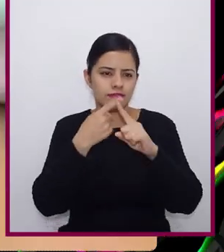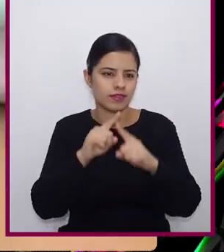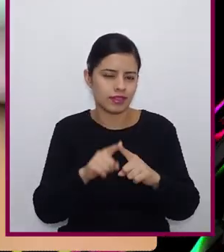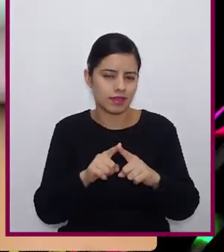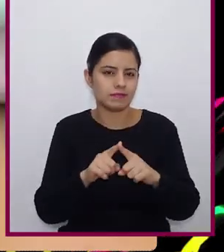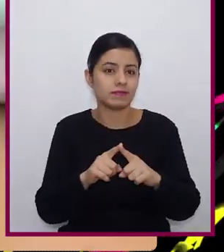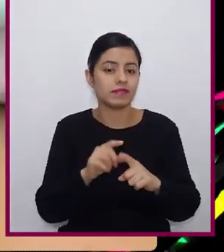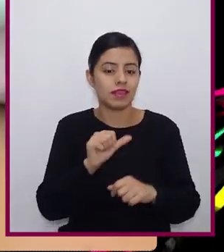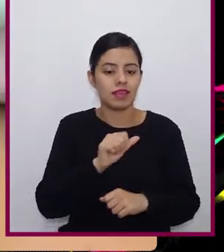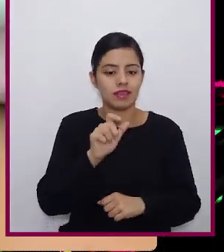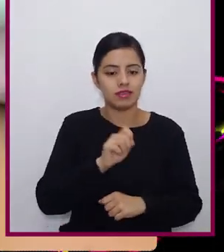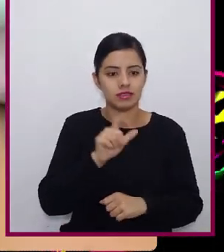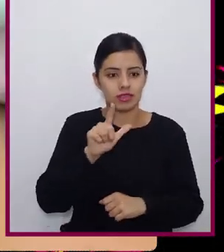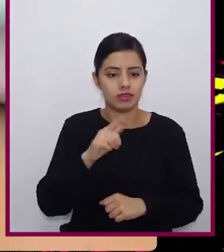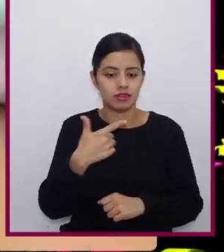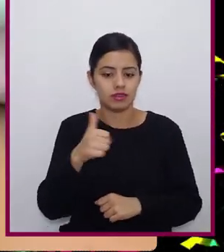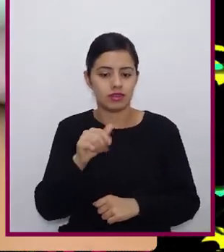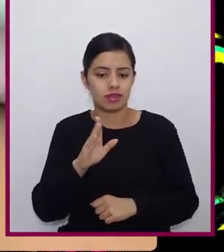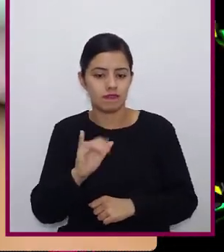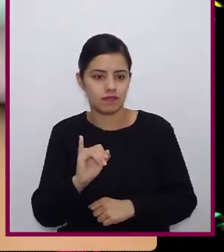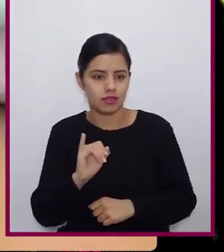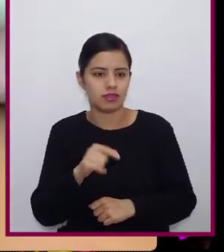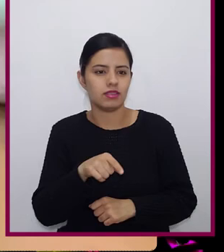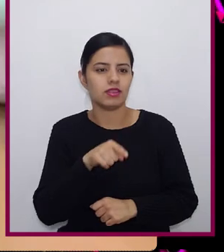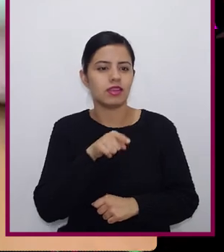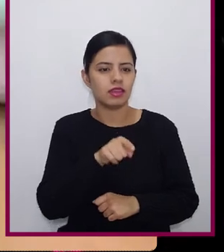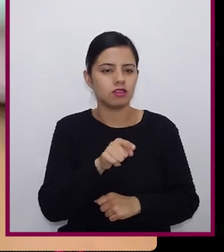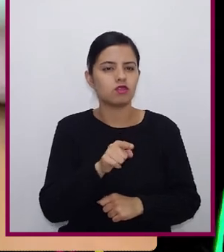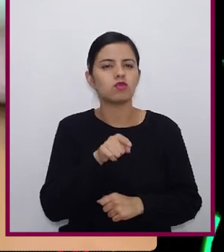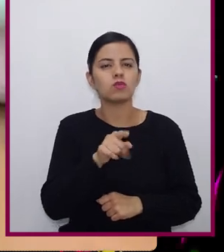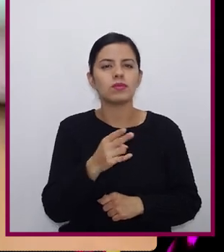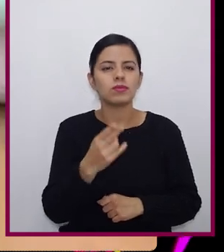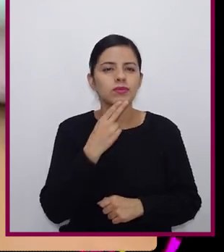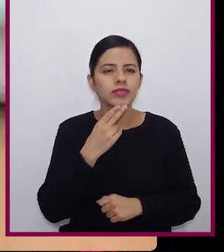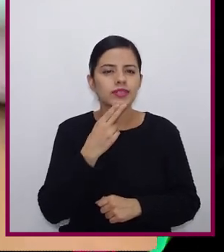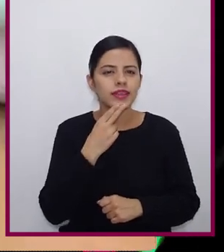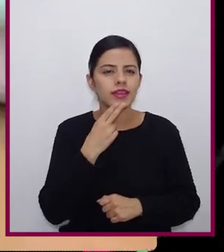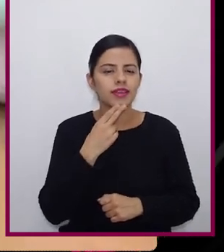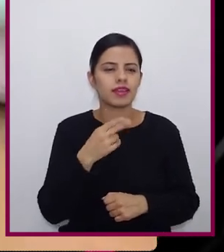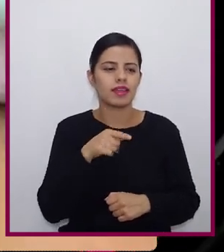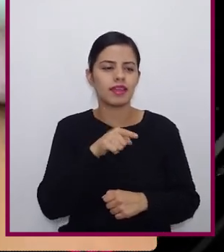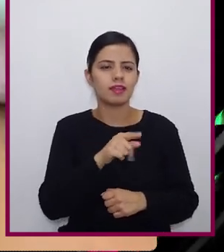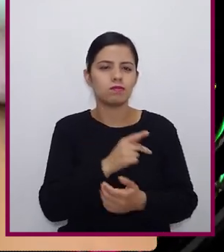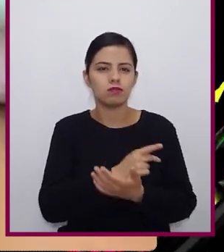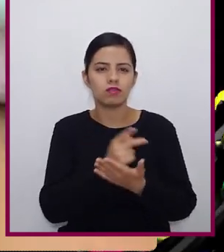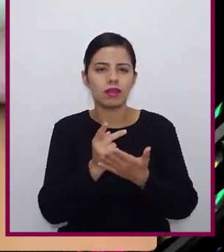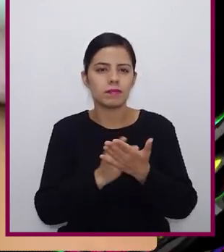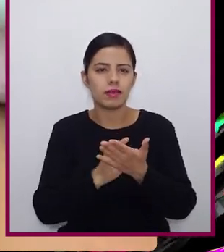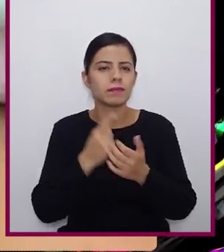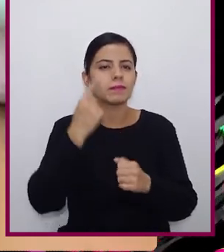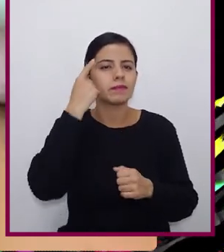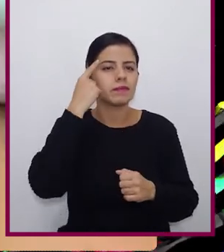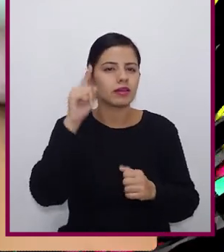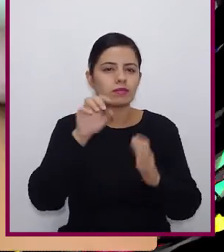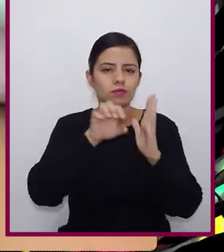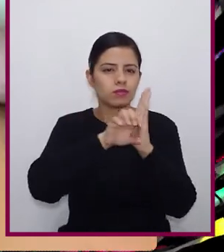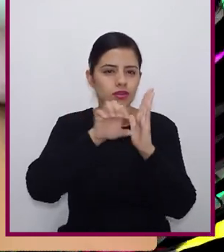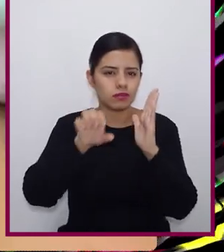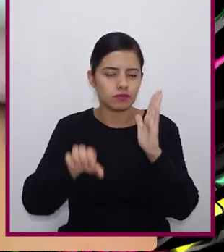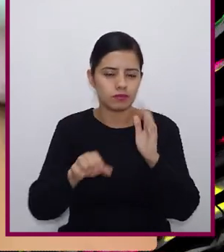Axel y Gaby, es para mantener momentáneamente el valor que vas a utilizar en la vida del programa. Como por